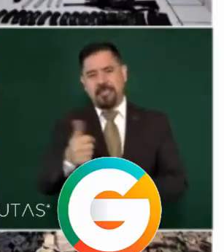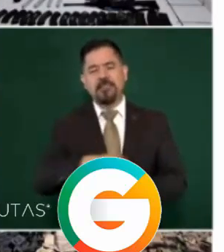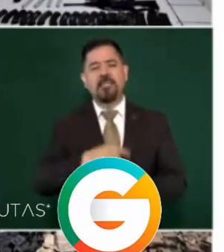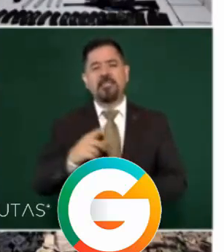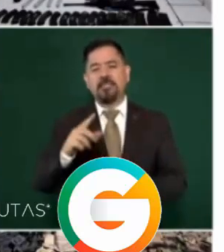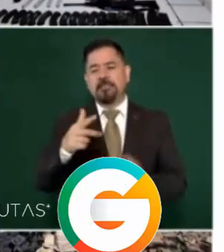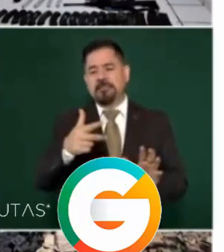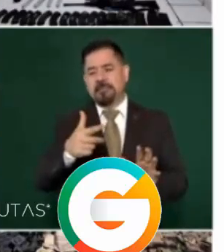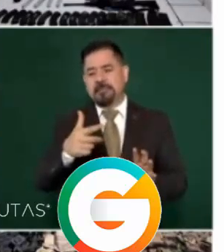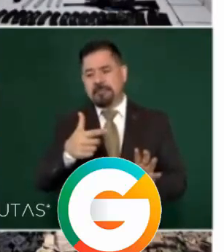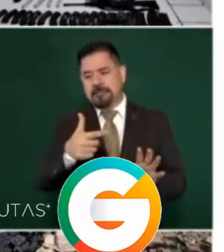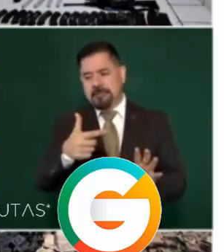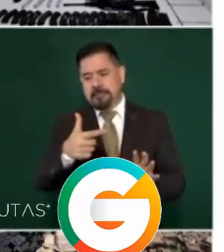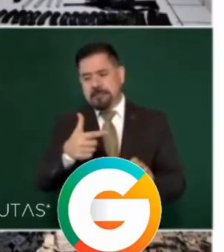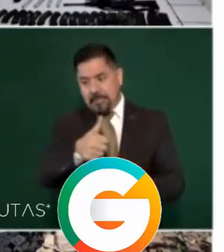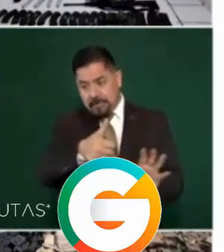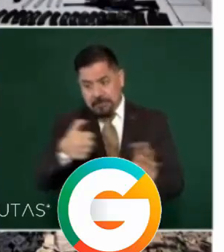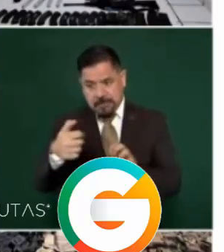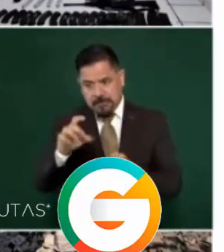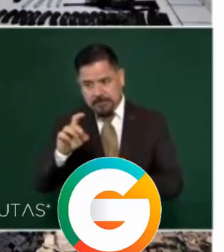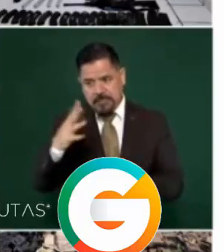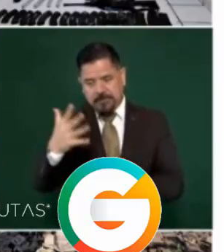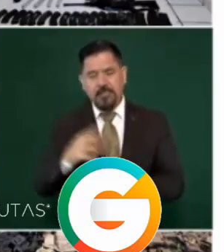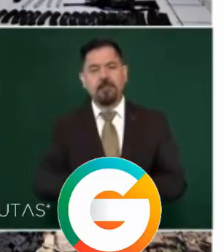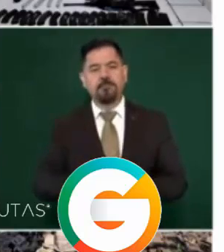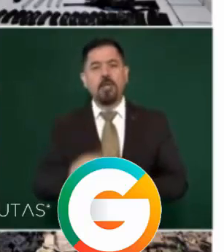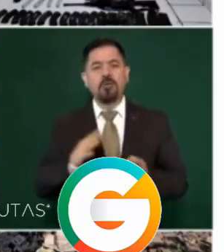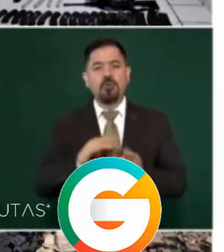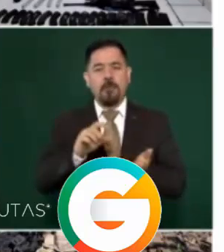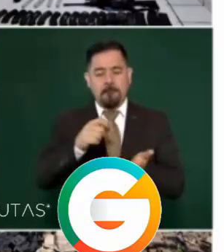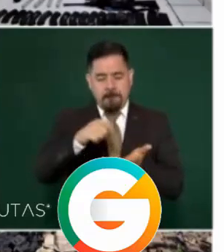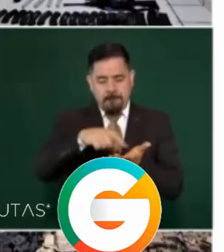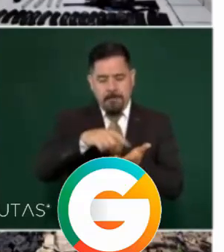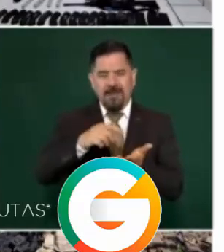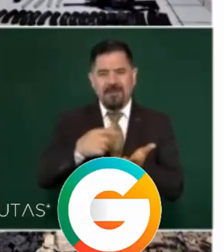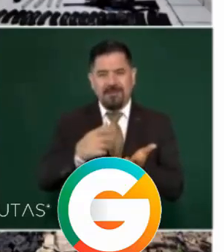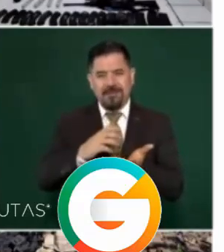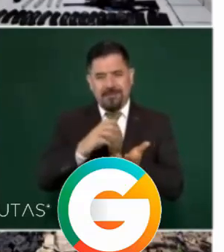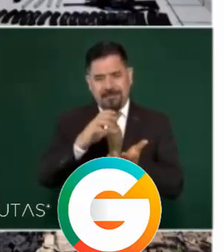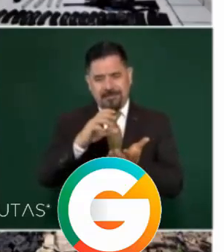administración. En metanfetaminas, en cristal,